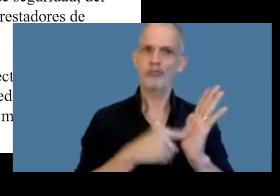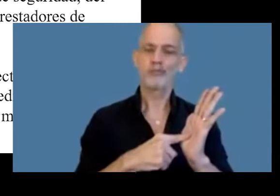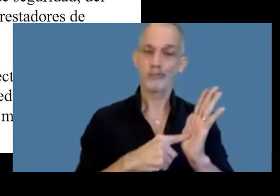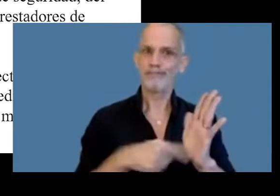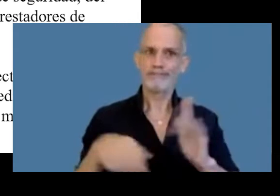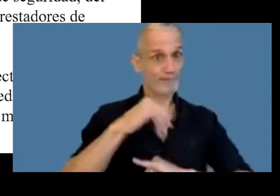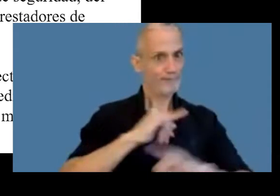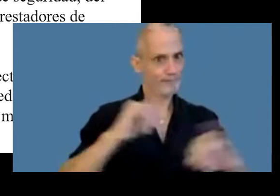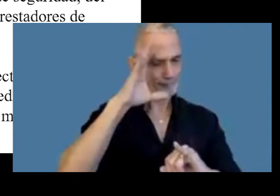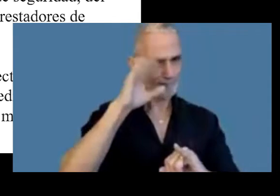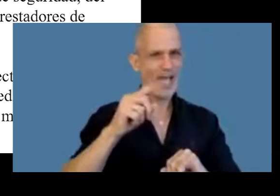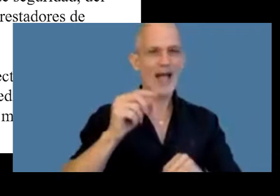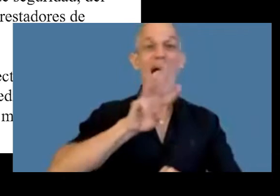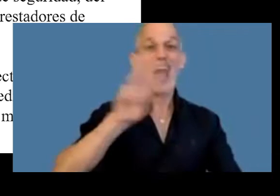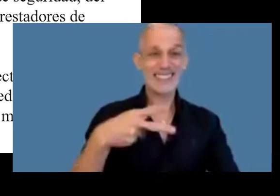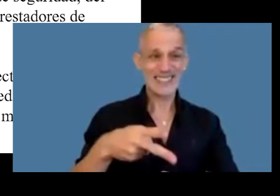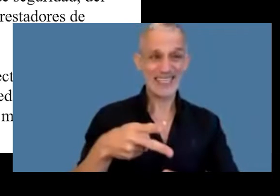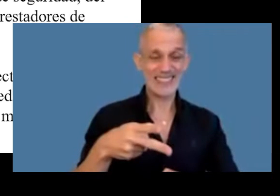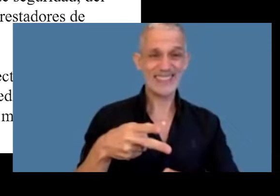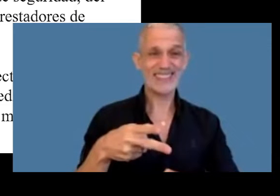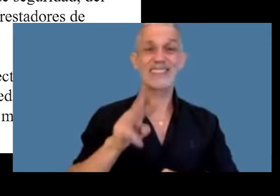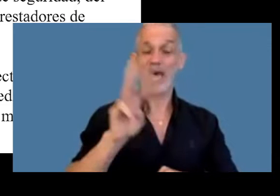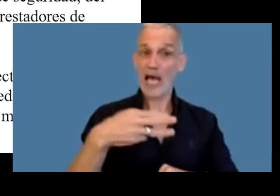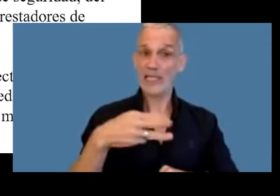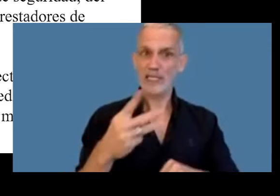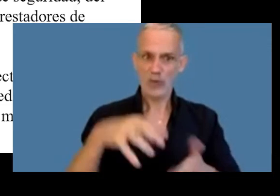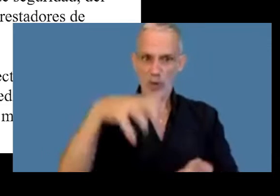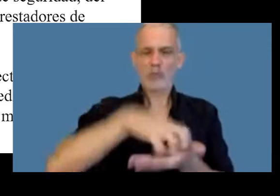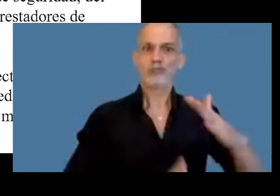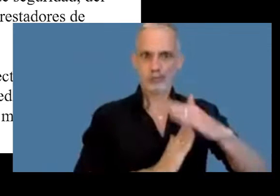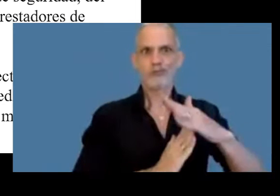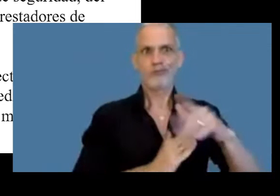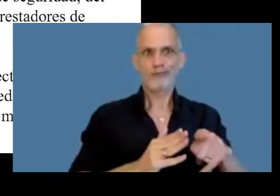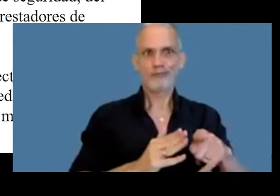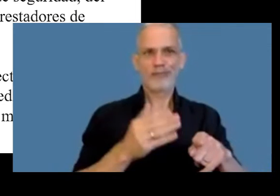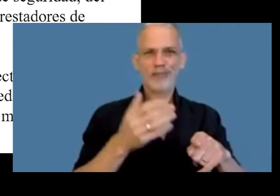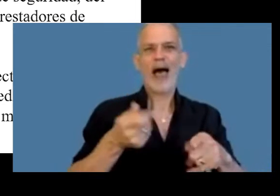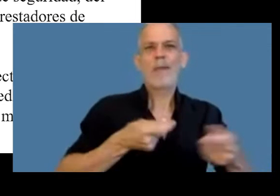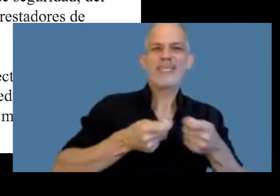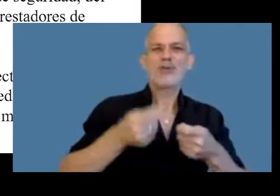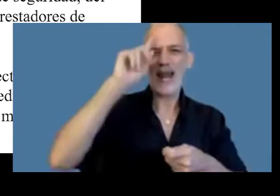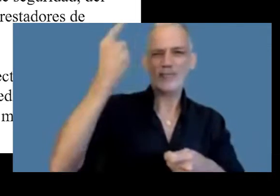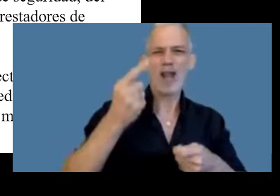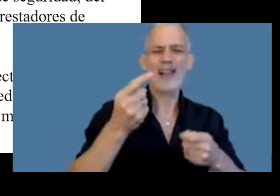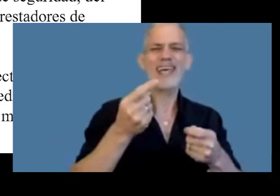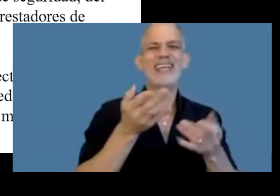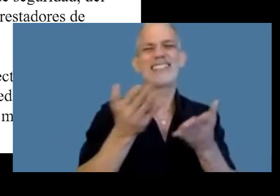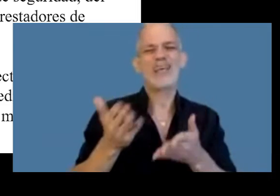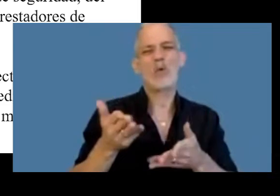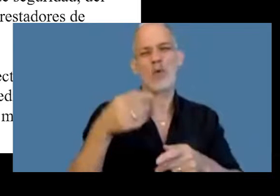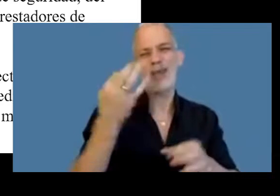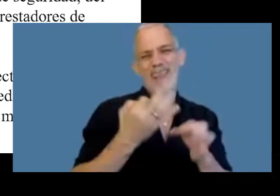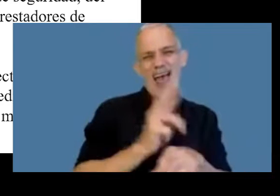que ANSES, ¿sí?, es la entidad, la Administración Nacional de Seguridad Social, que administra